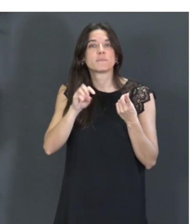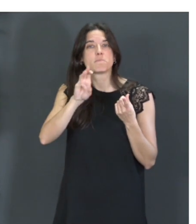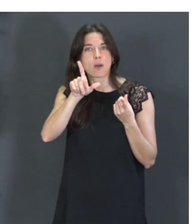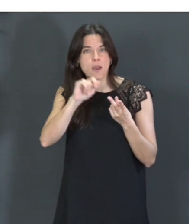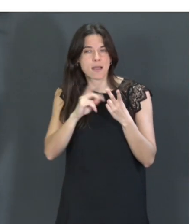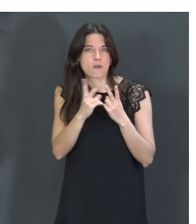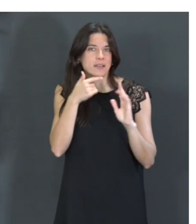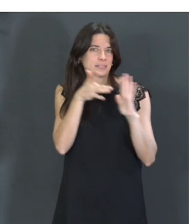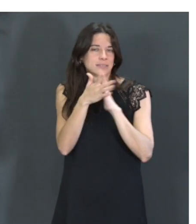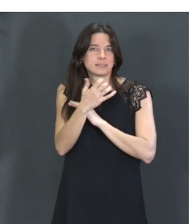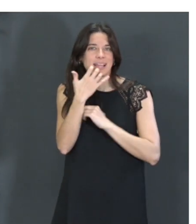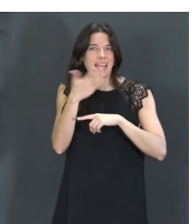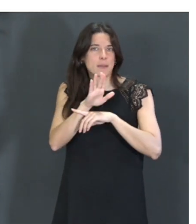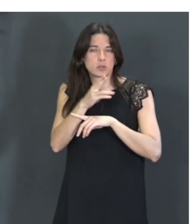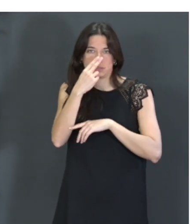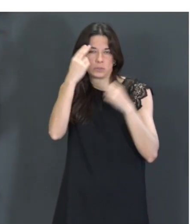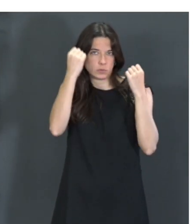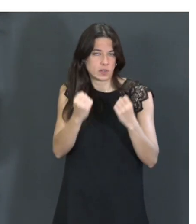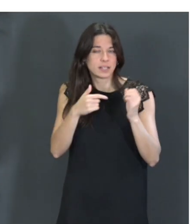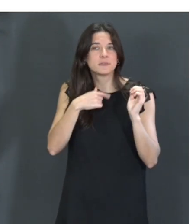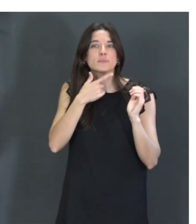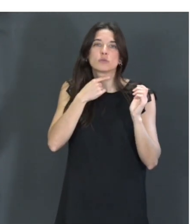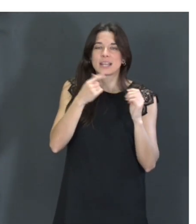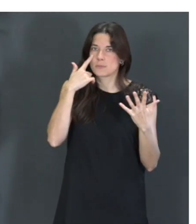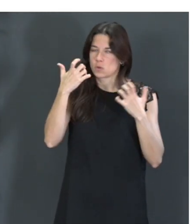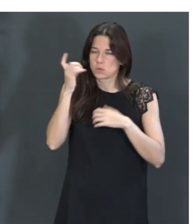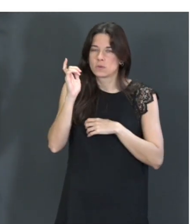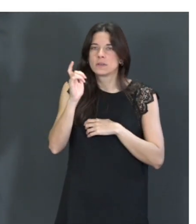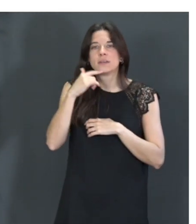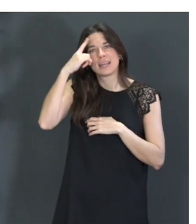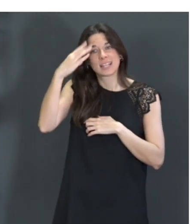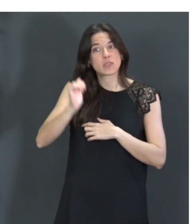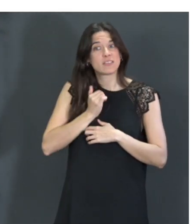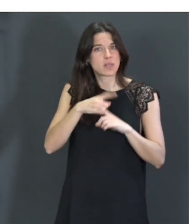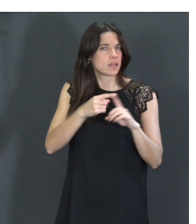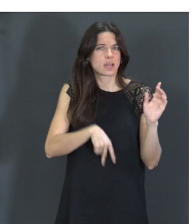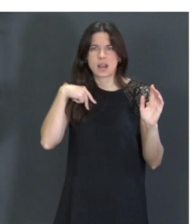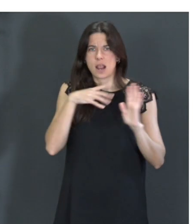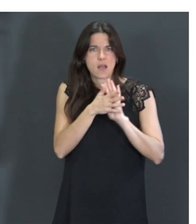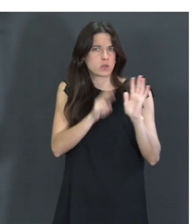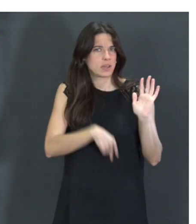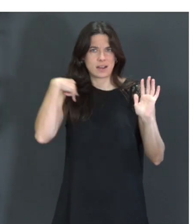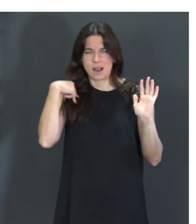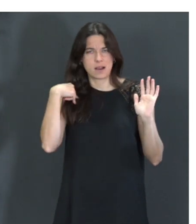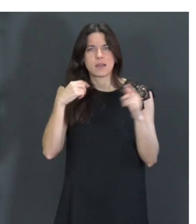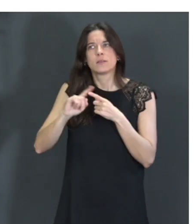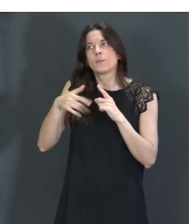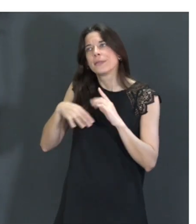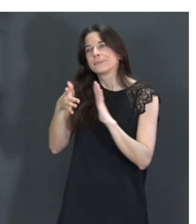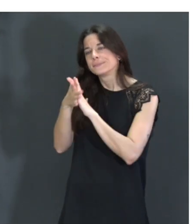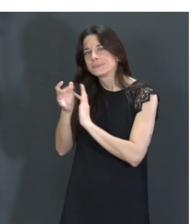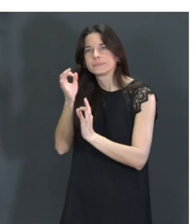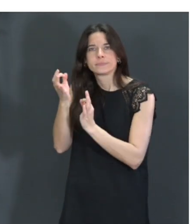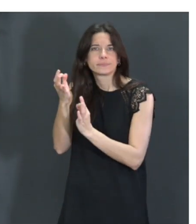muy interesantes. Yo sí que destacaría que la inteligencia artificial a nivel general, luego podemos mencionar algún ejemplo